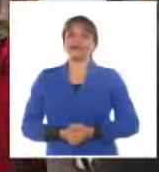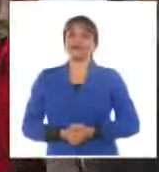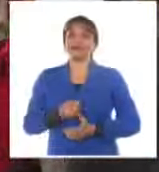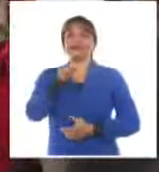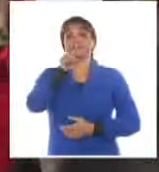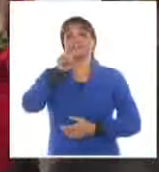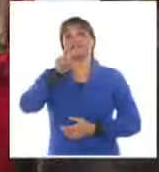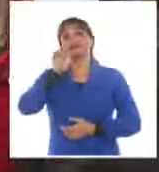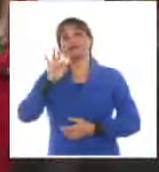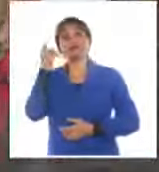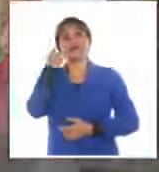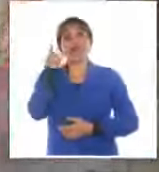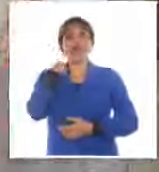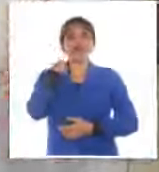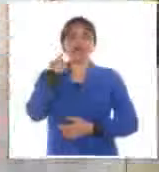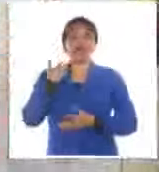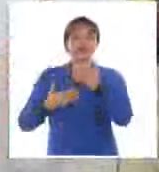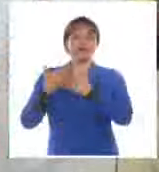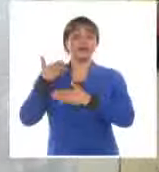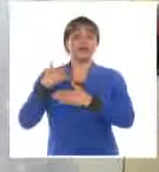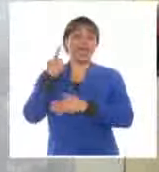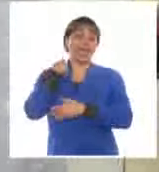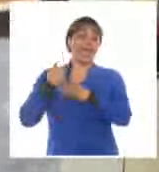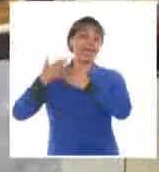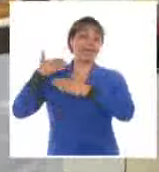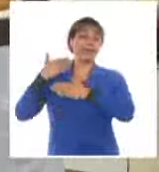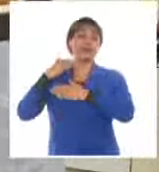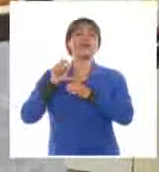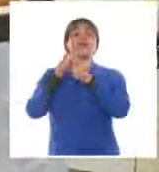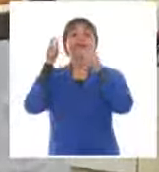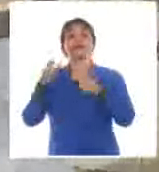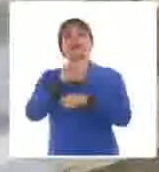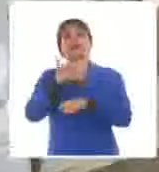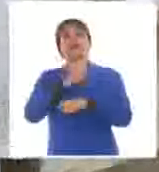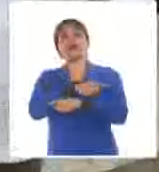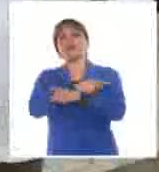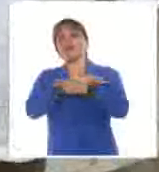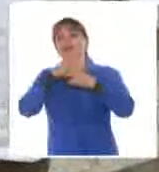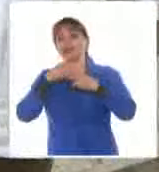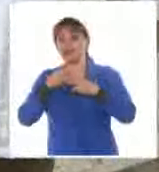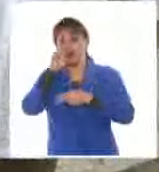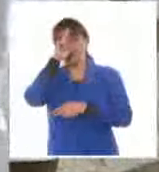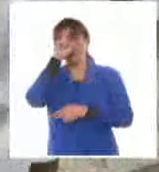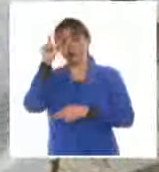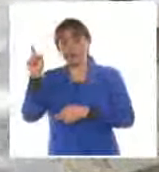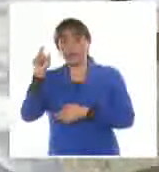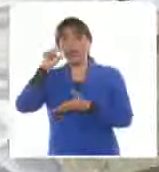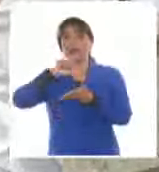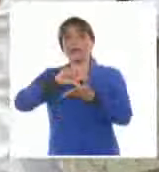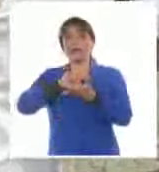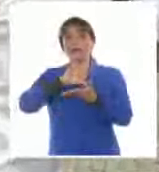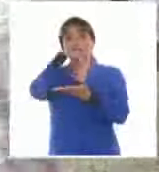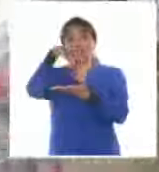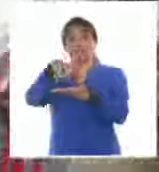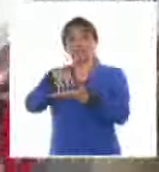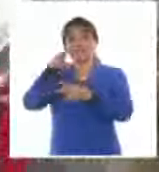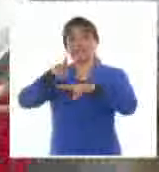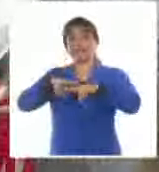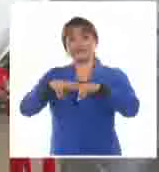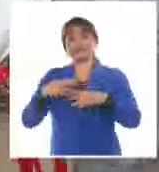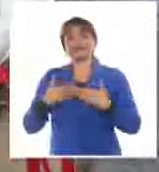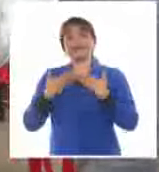128 años es un número muy grande, pero mucho mayor es la historia de este hospital que en el centro mismo de La Habana regala